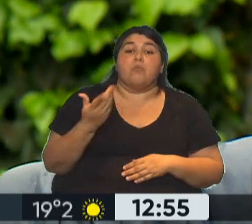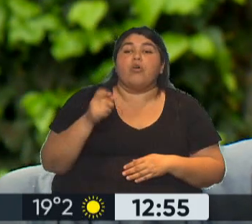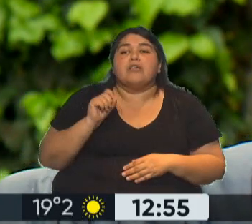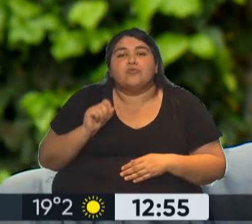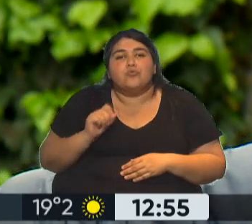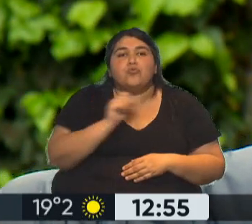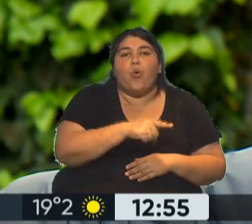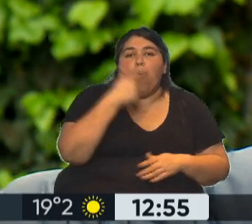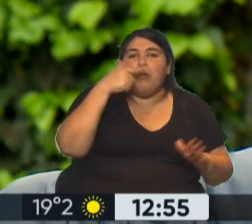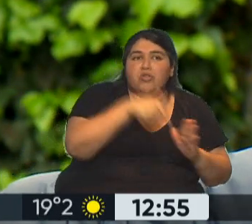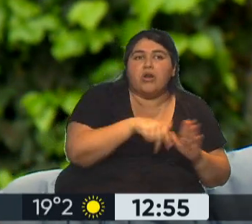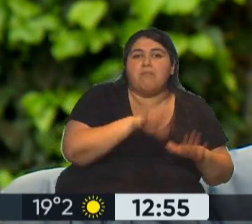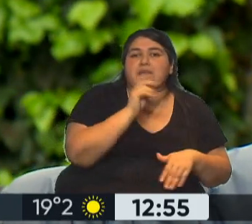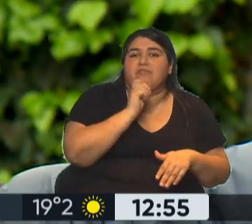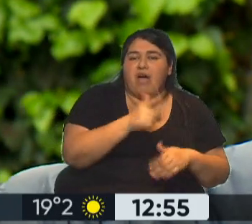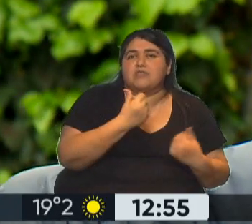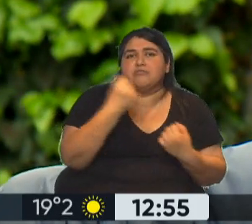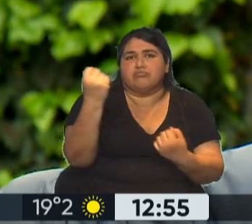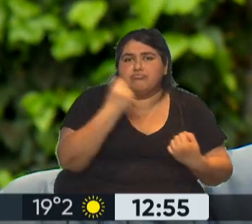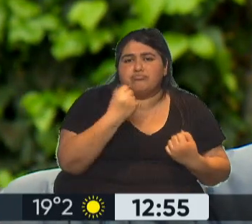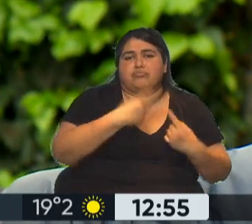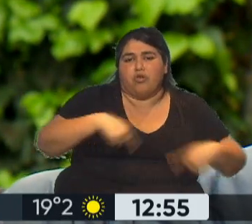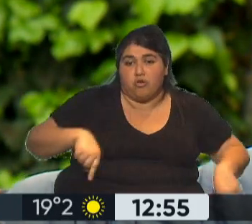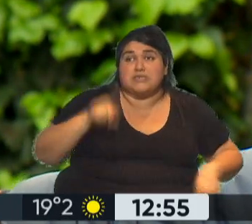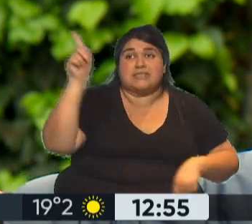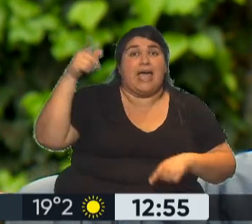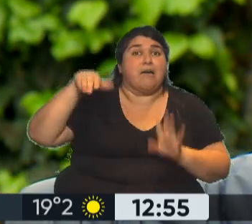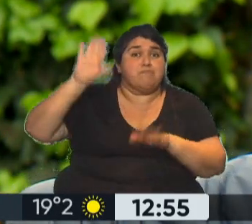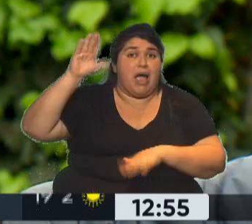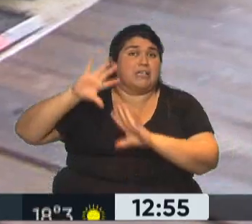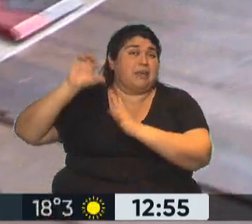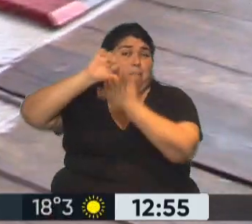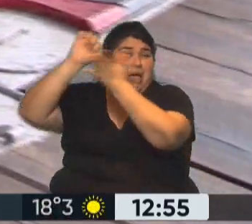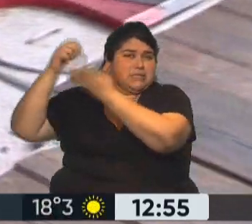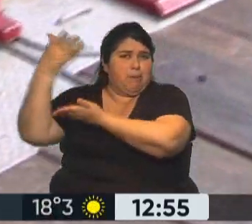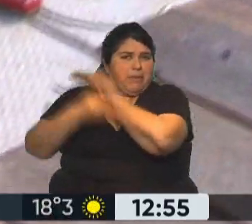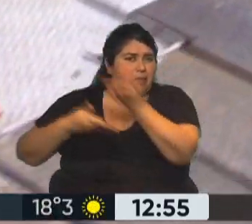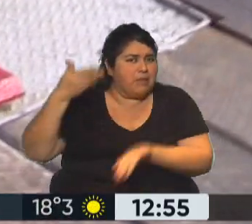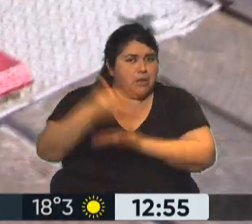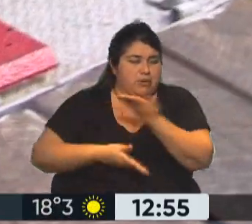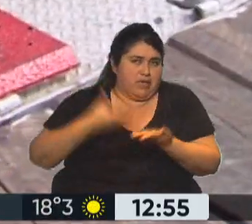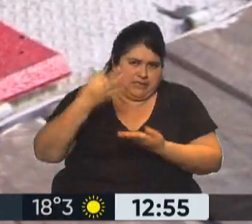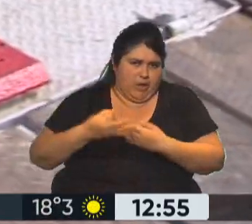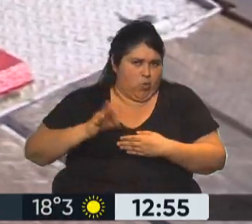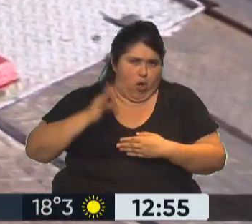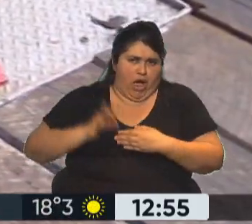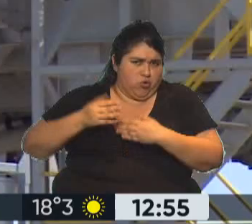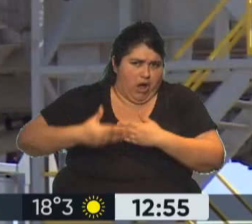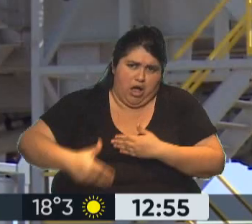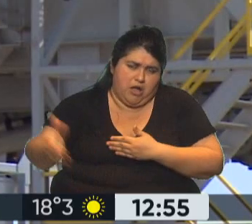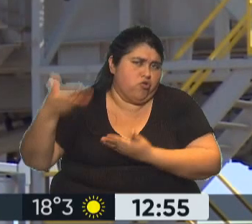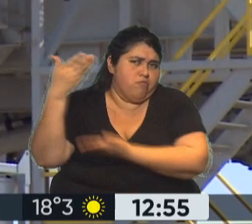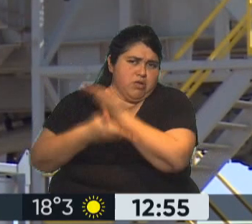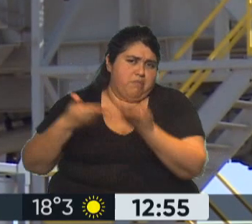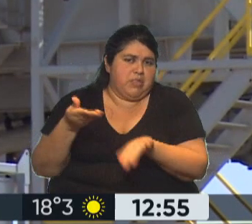petróleo la capacidad de transporte de almacenamiento el mundo está demandando petróleo y Va a continuar haciéndolo por las próximas décadas Así que es una